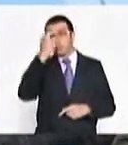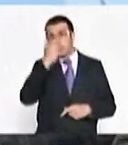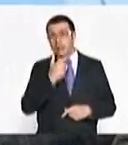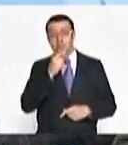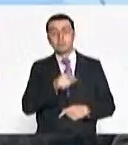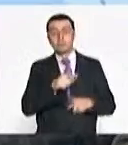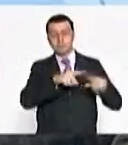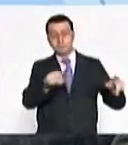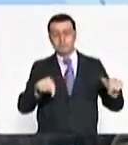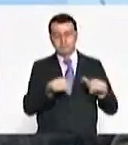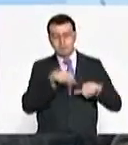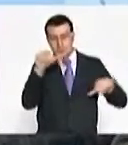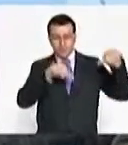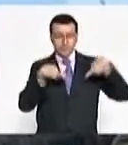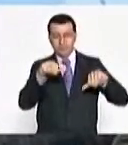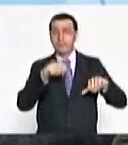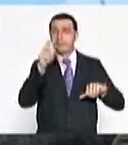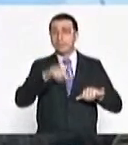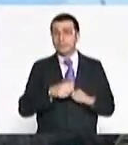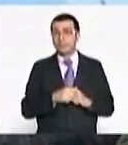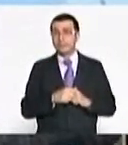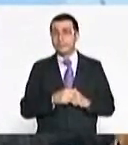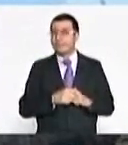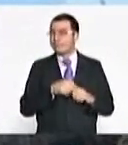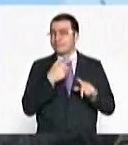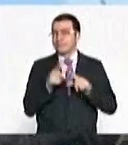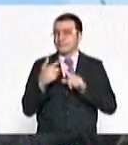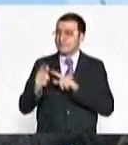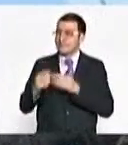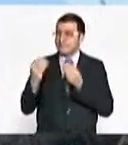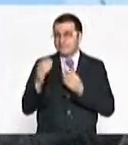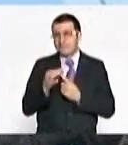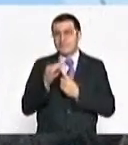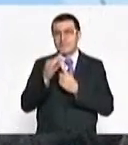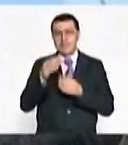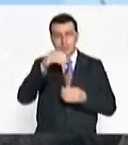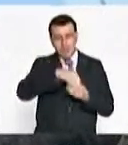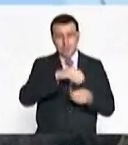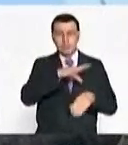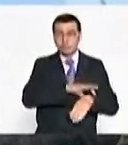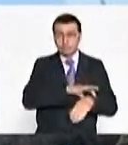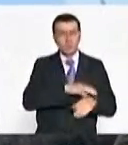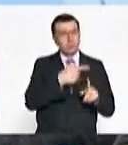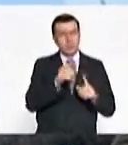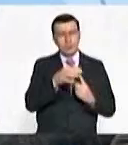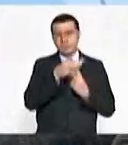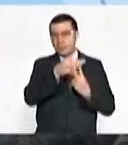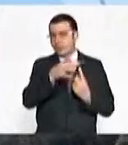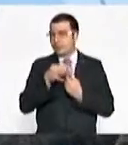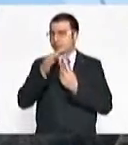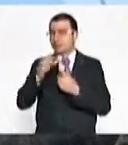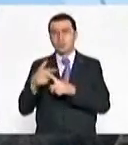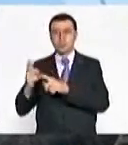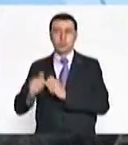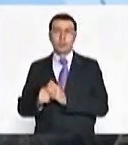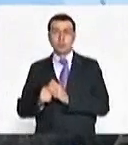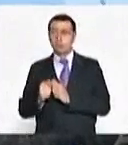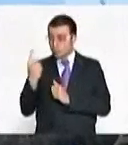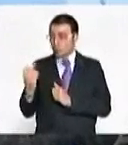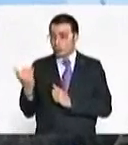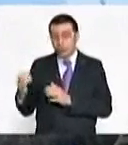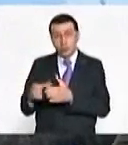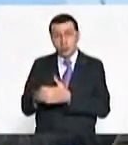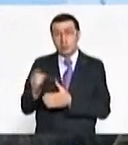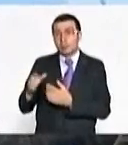en este tema. Y existen muchas especialidades en la medicina y una de ellas tiene que ver con la nutrición. Y